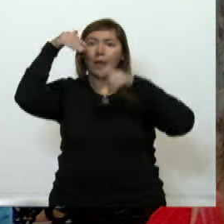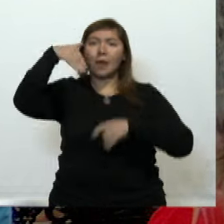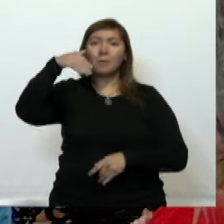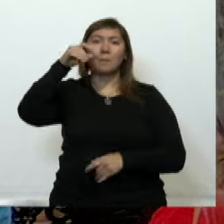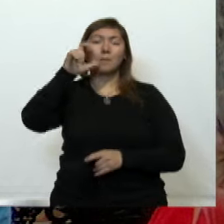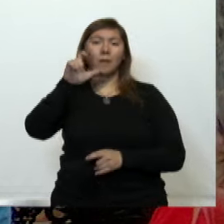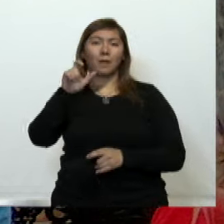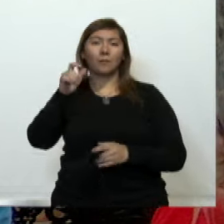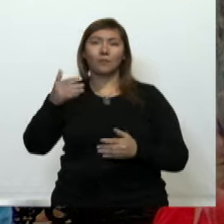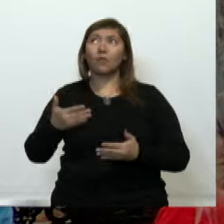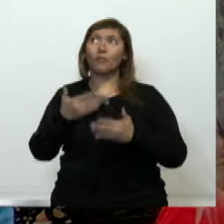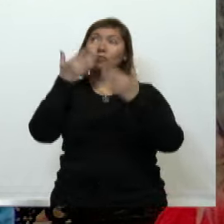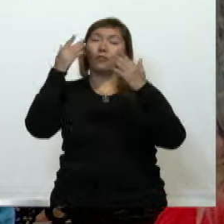a ti, Señor.